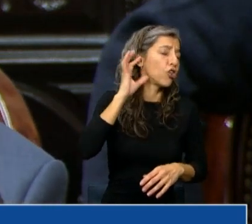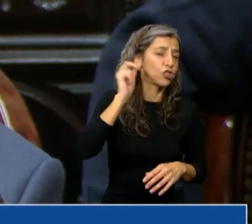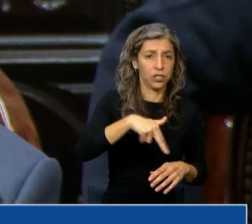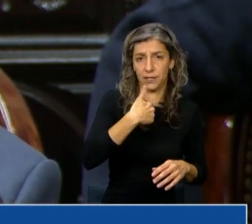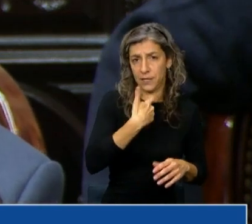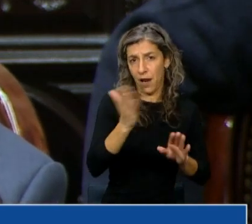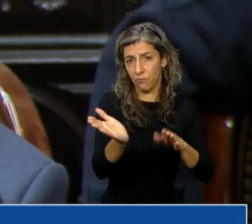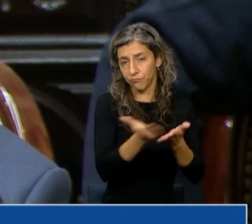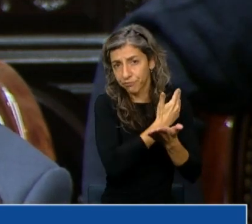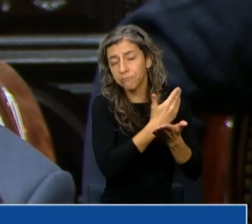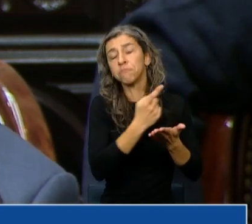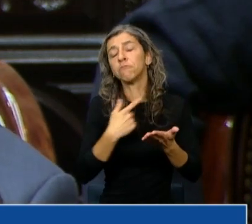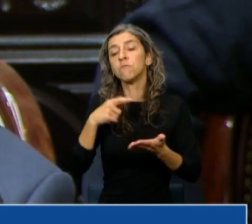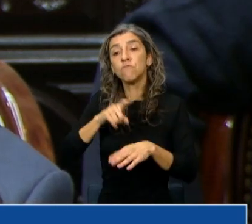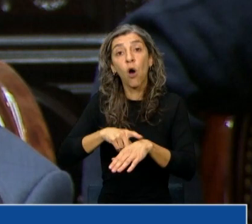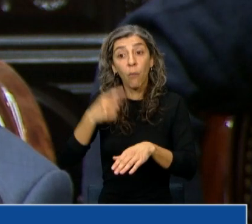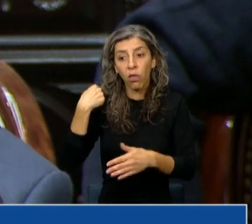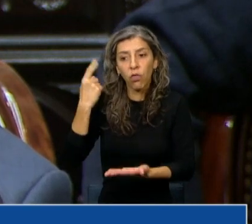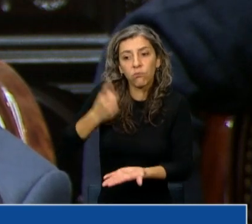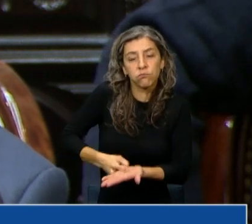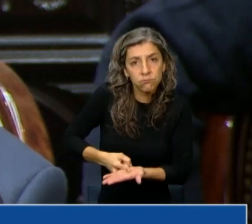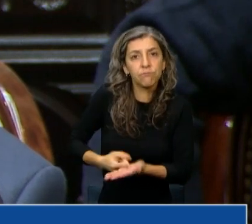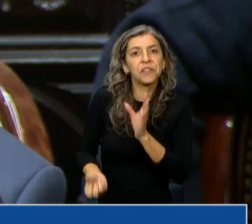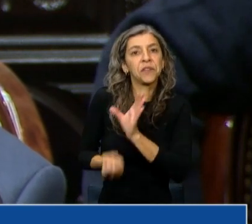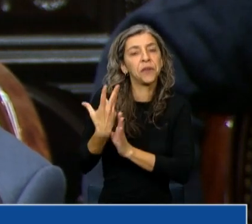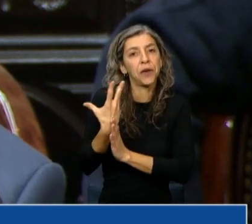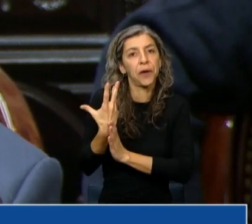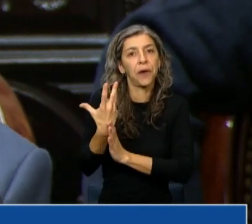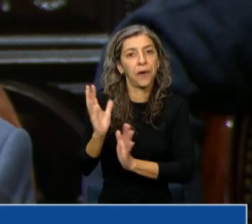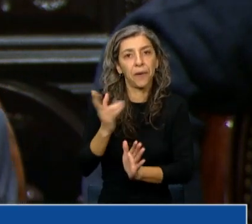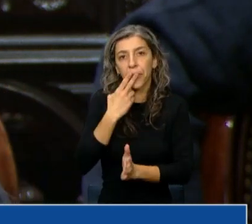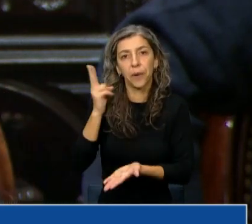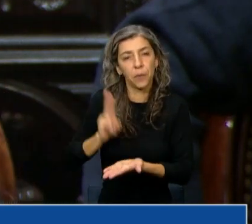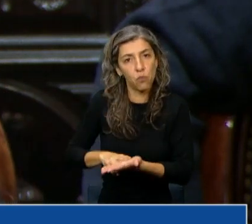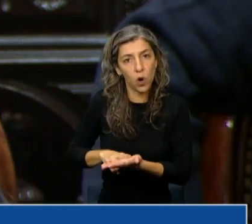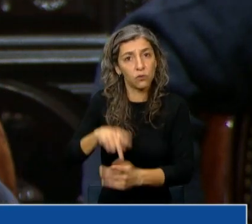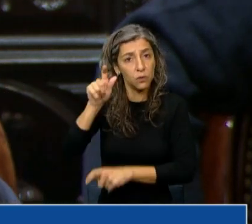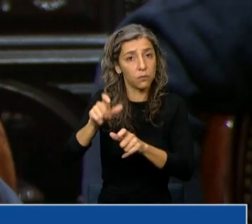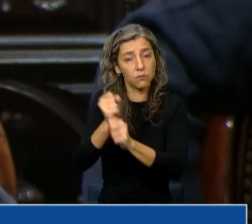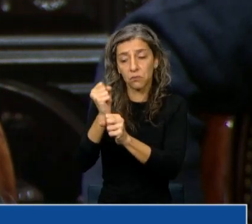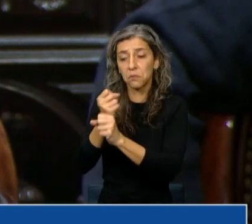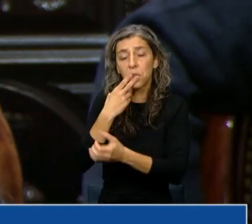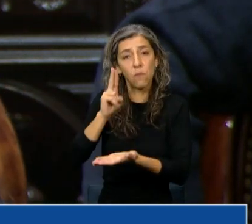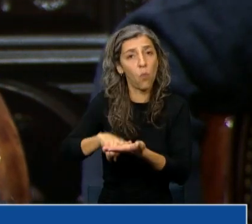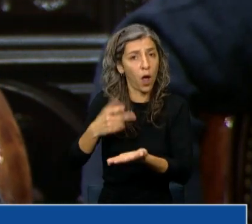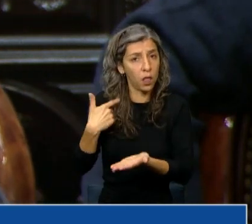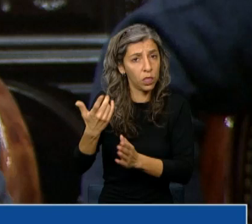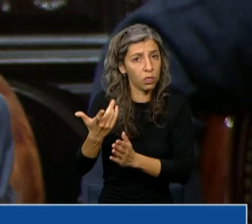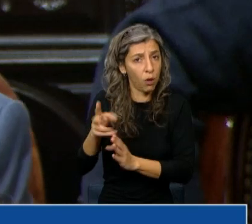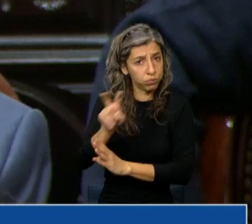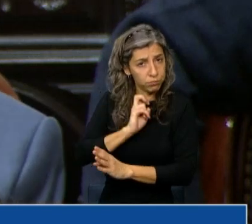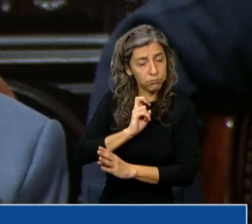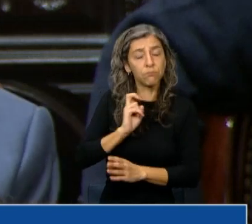través de un decreto creó el impuesto a las ganancias de los trabajadores. Un año luego, en 1933,